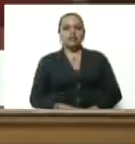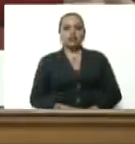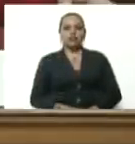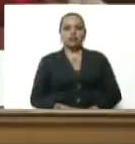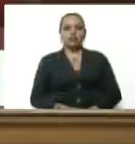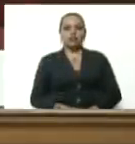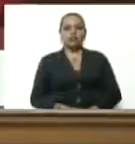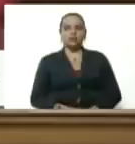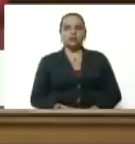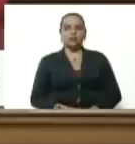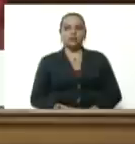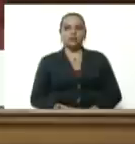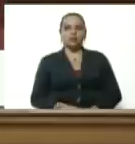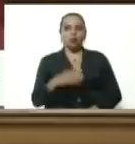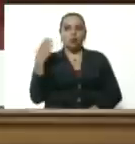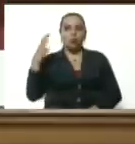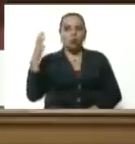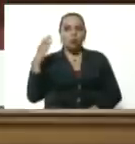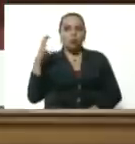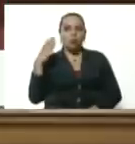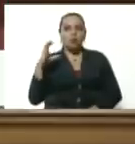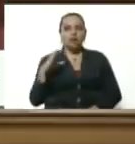Hoy entra al top 20 Colombia.